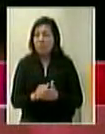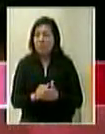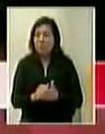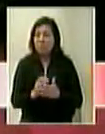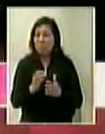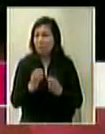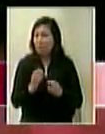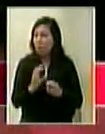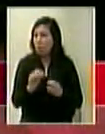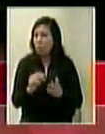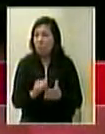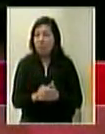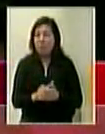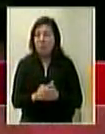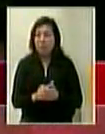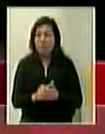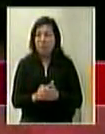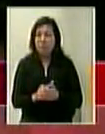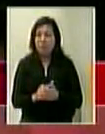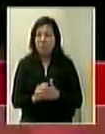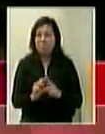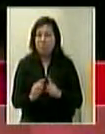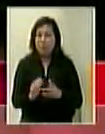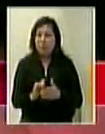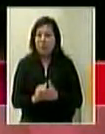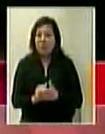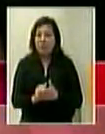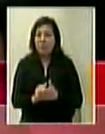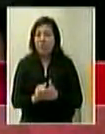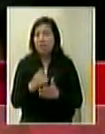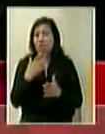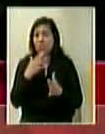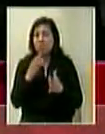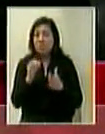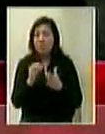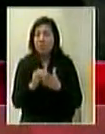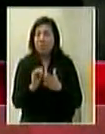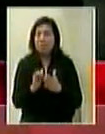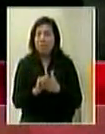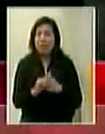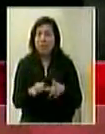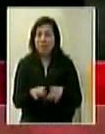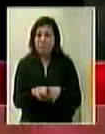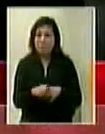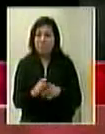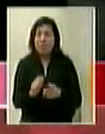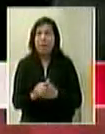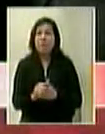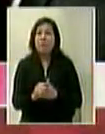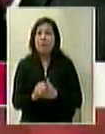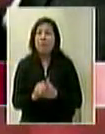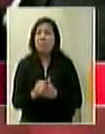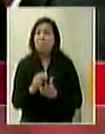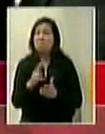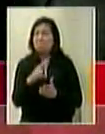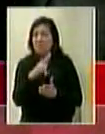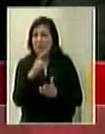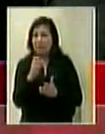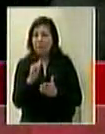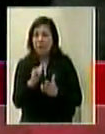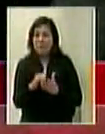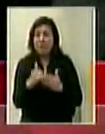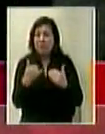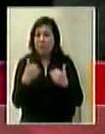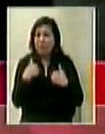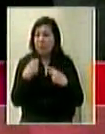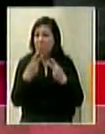verdad o no, pero también yo he sido informada, por supuesto admite prueba en contrario, que el señor Velázquez Esquén habría sido